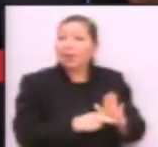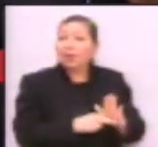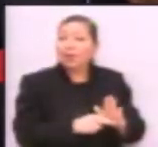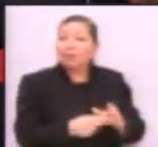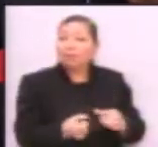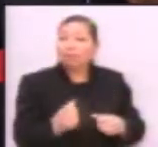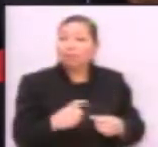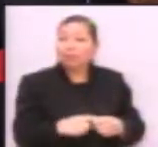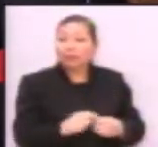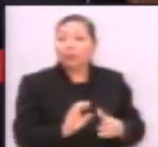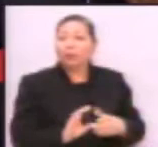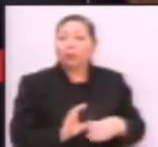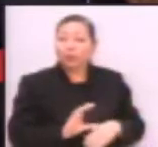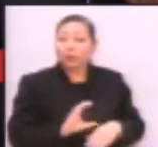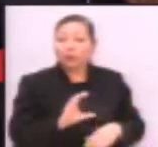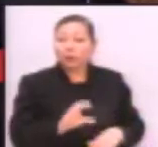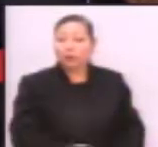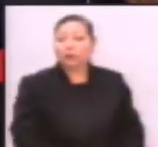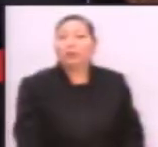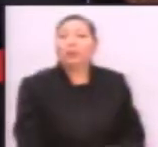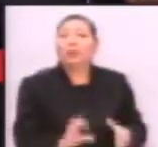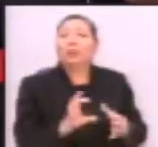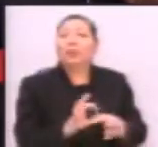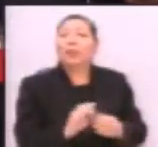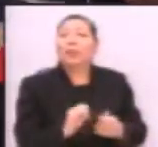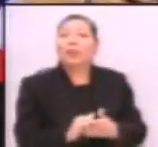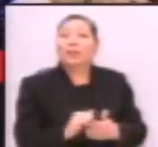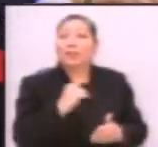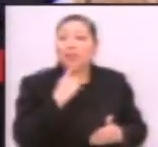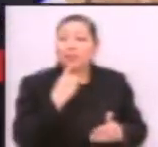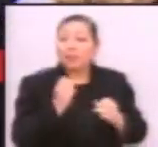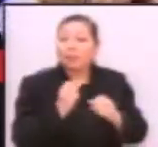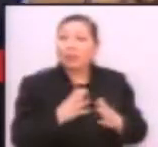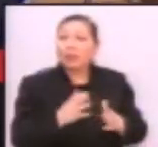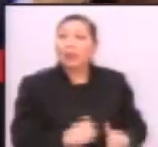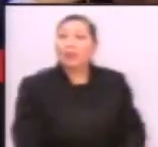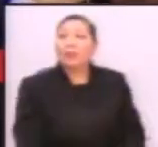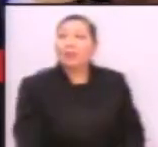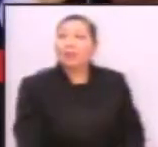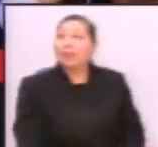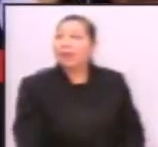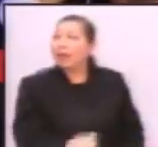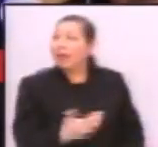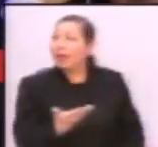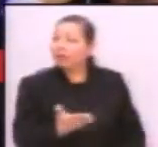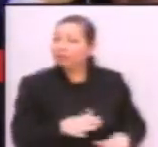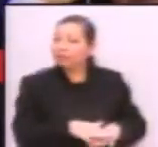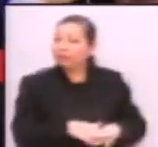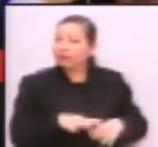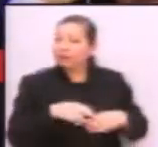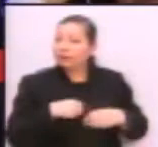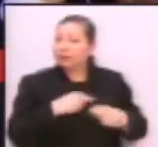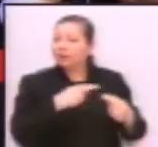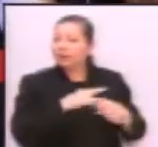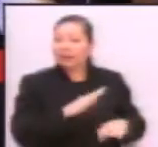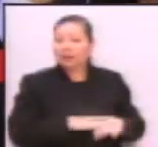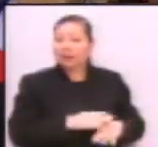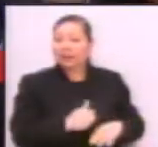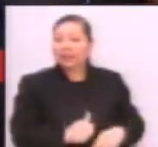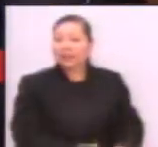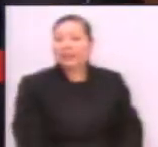los consorcios o socios de las empresas que hayan sido condenadas o hayan admitido su